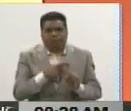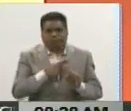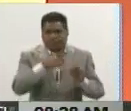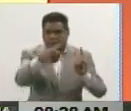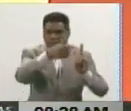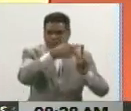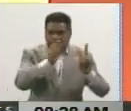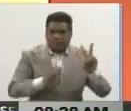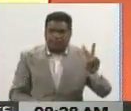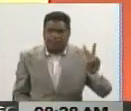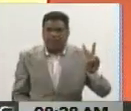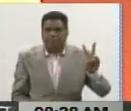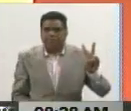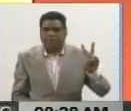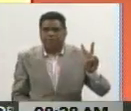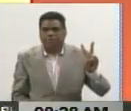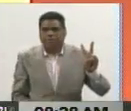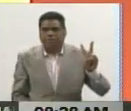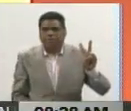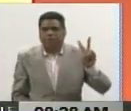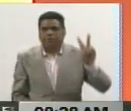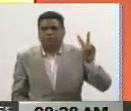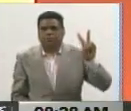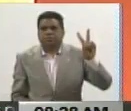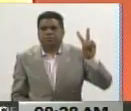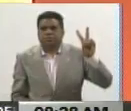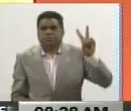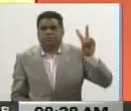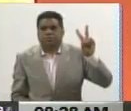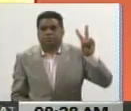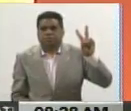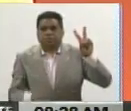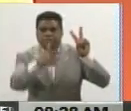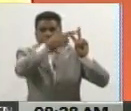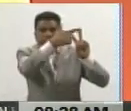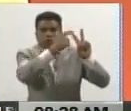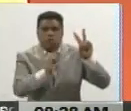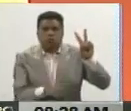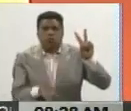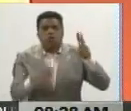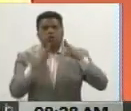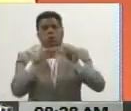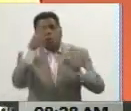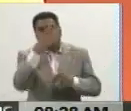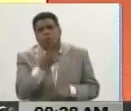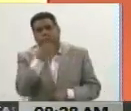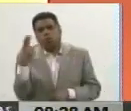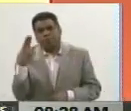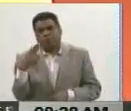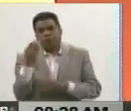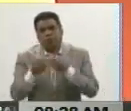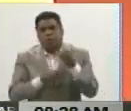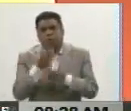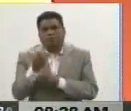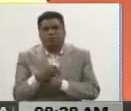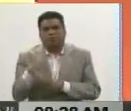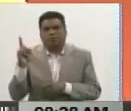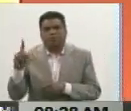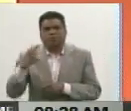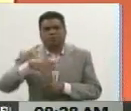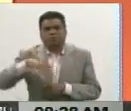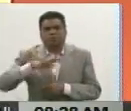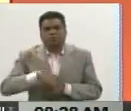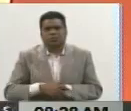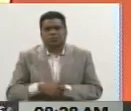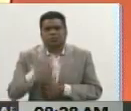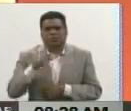tema es involucrarnos en el compromiso que tenemos para la reposición, no solamente desde la vía popular, sino también desde la